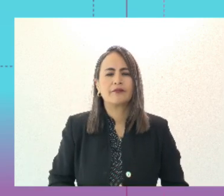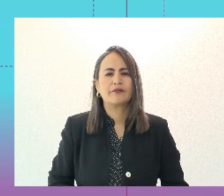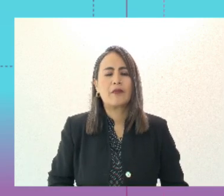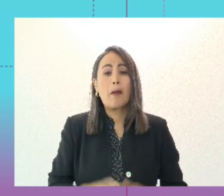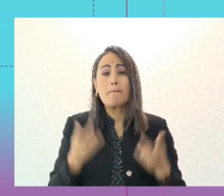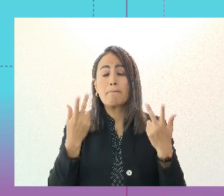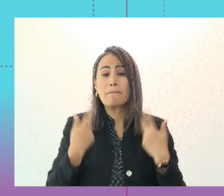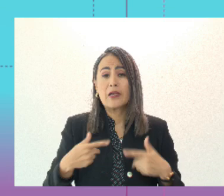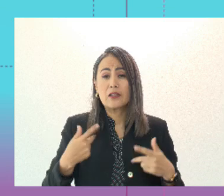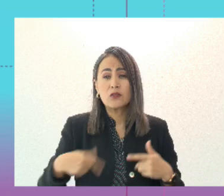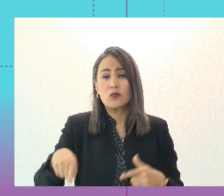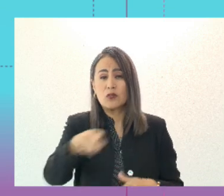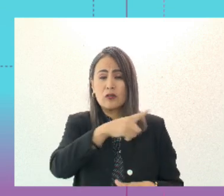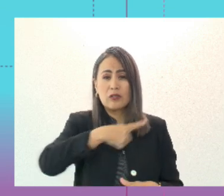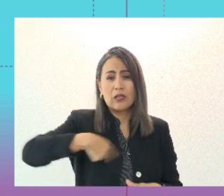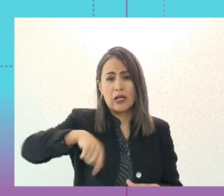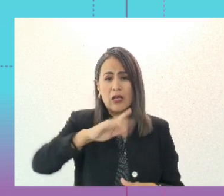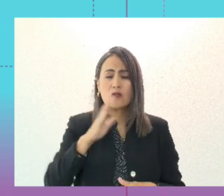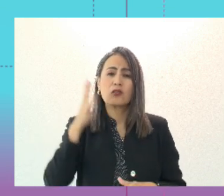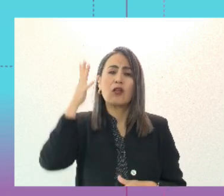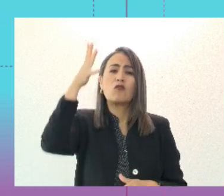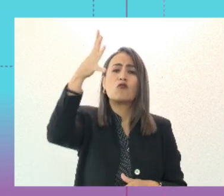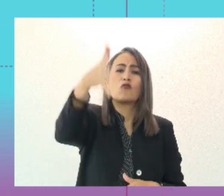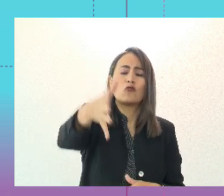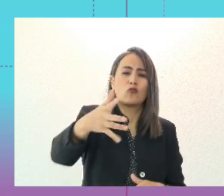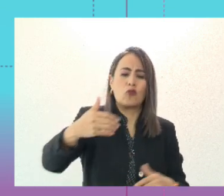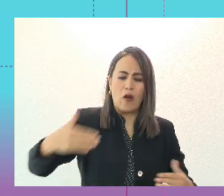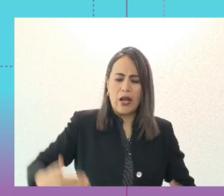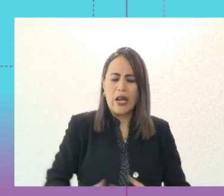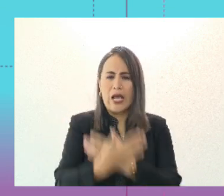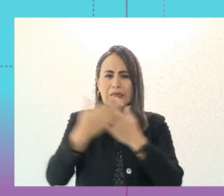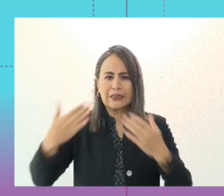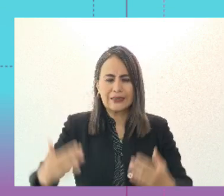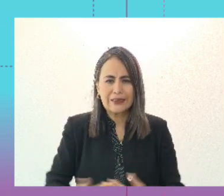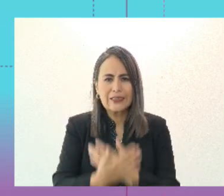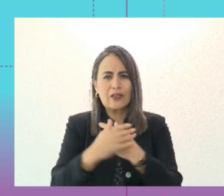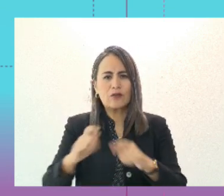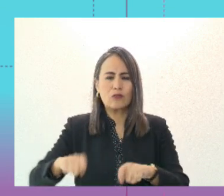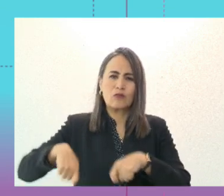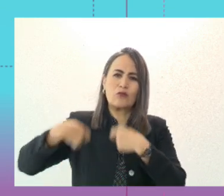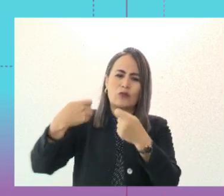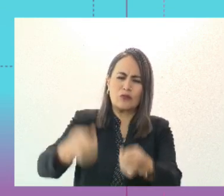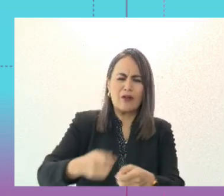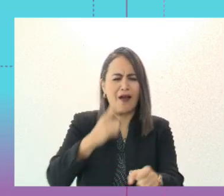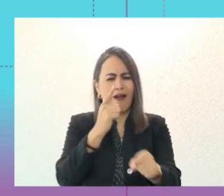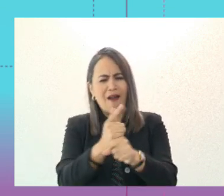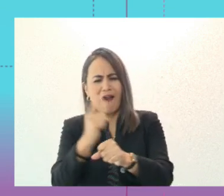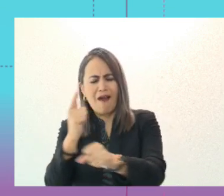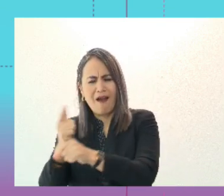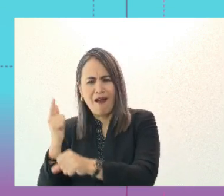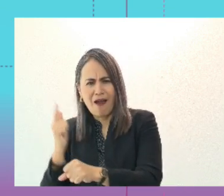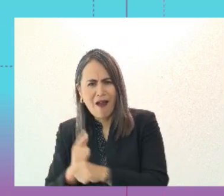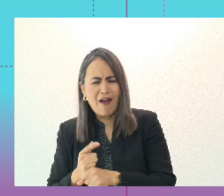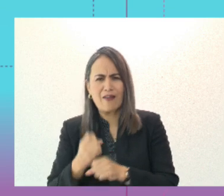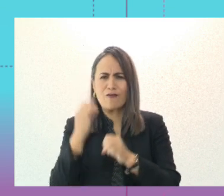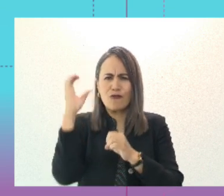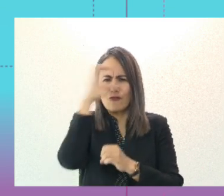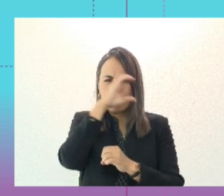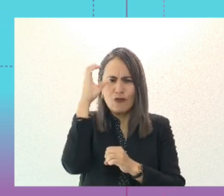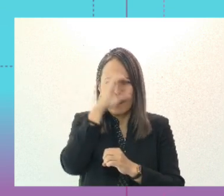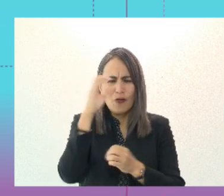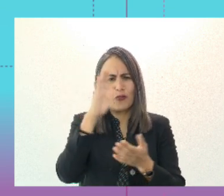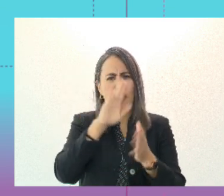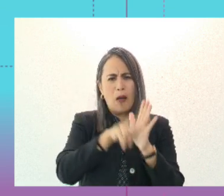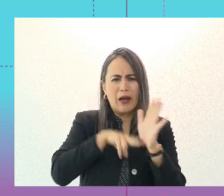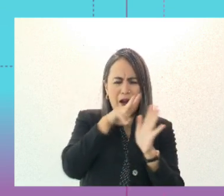Las personas dejamos para quienes vendrán después nuestro legado, investigaciones, descubrimientos, fuentes documentales, fotos,